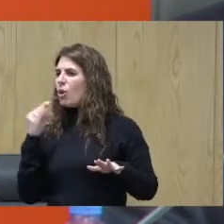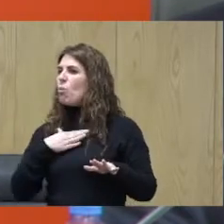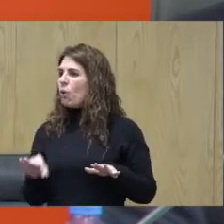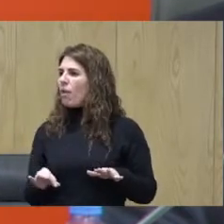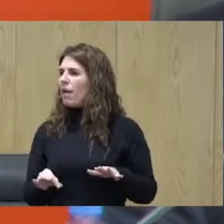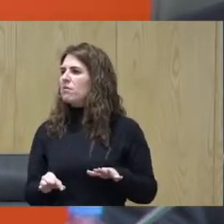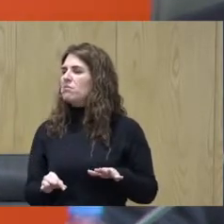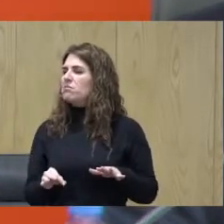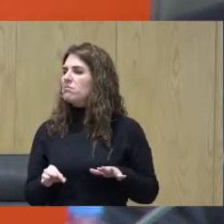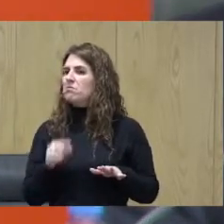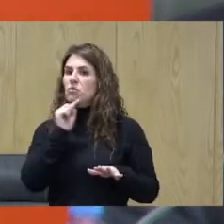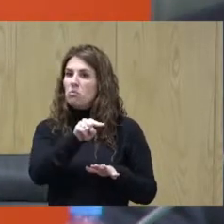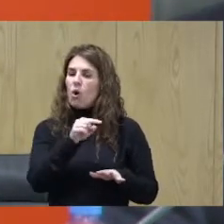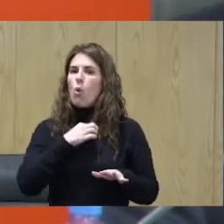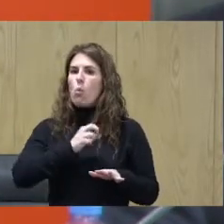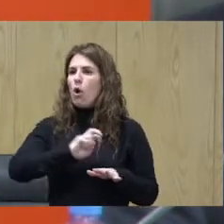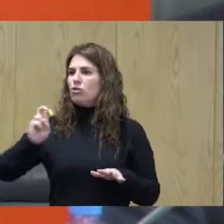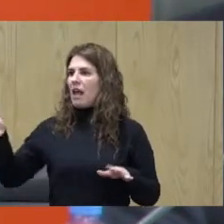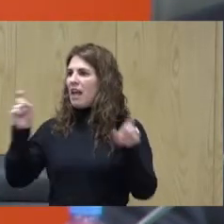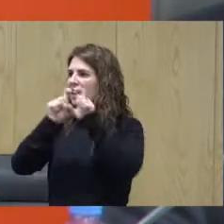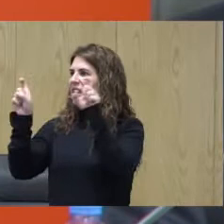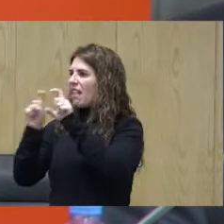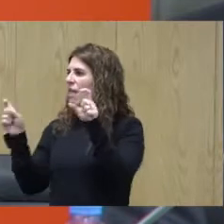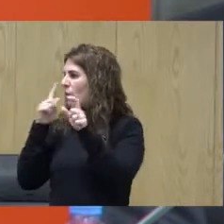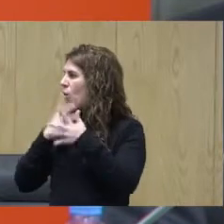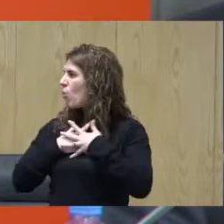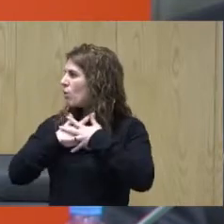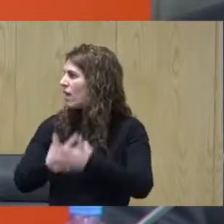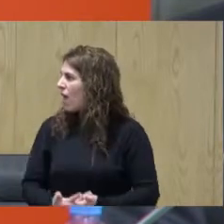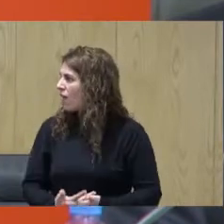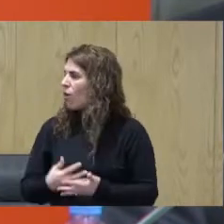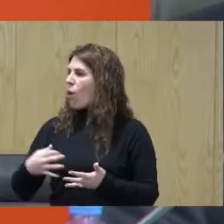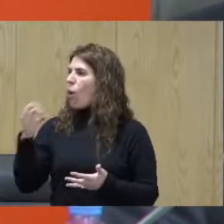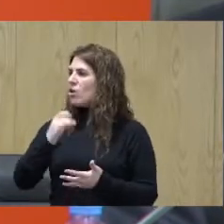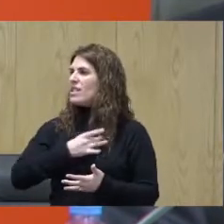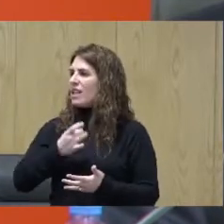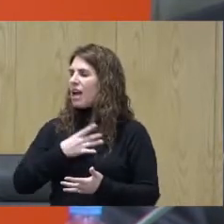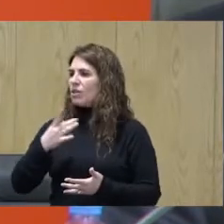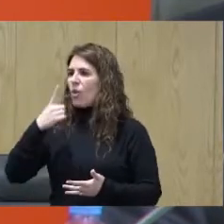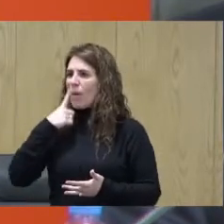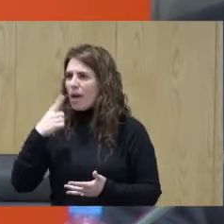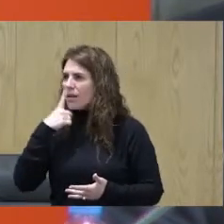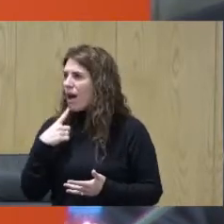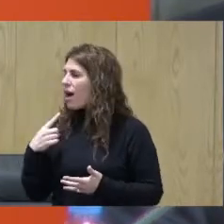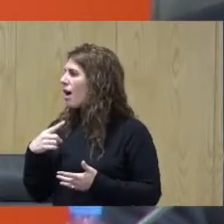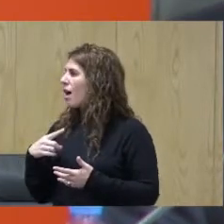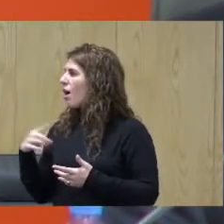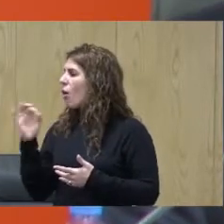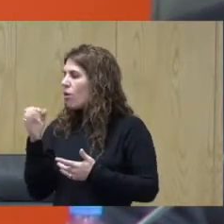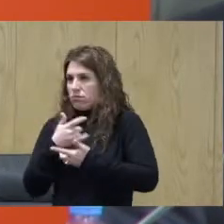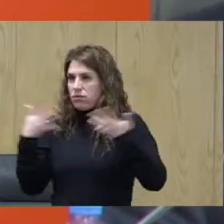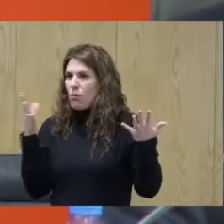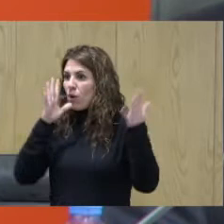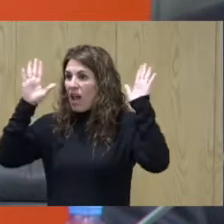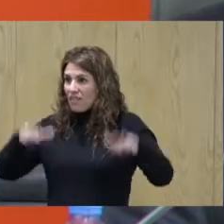cualquier entidad de voluntariado o cualquier sindicato de banca o cualquier... porque la lectura fácil